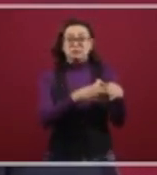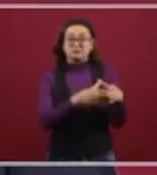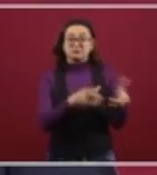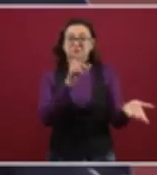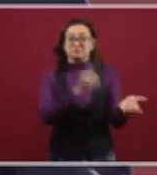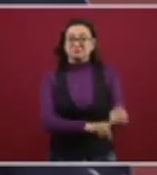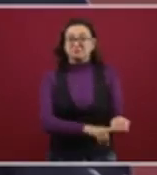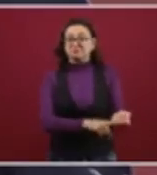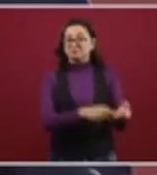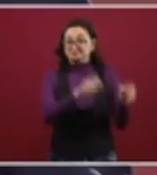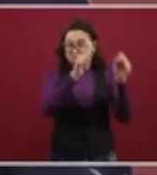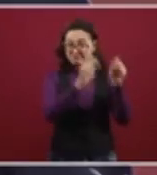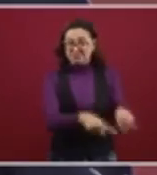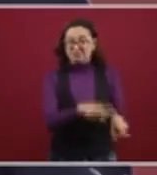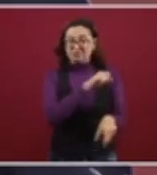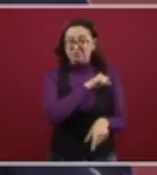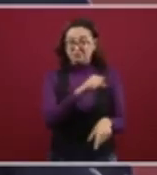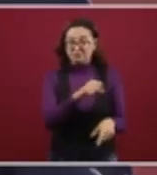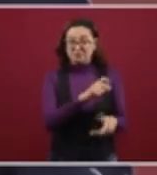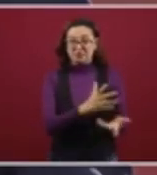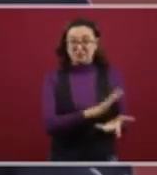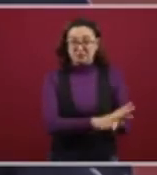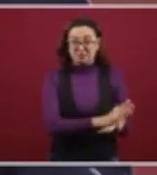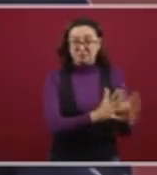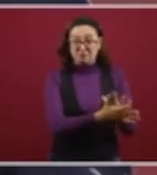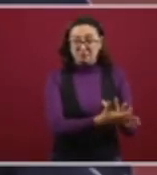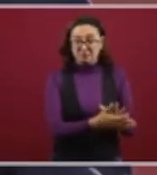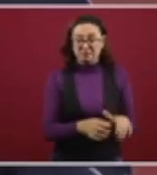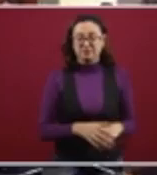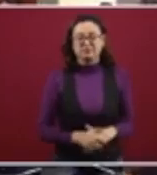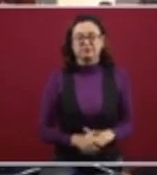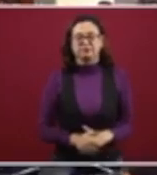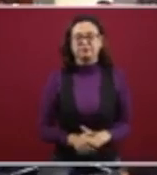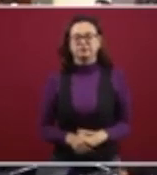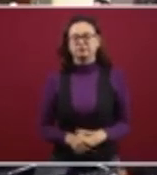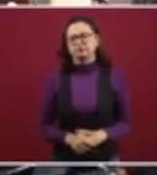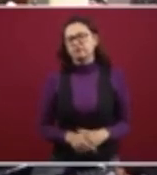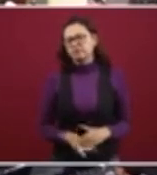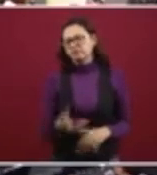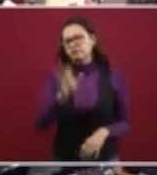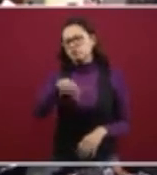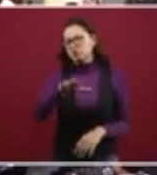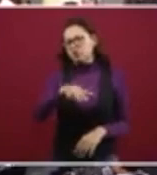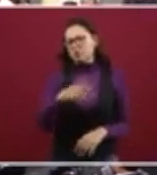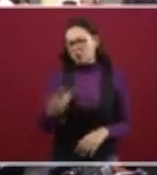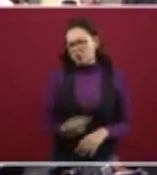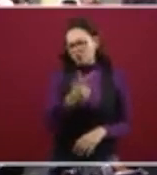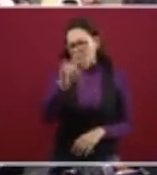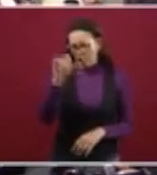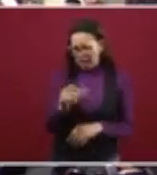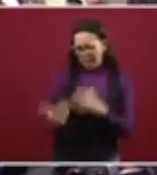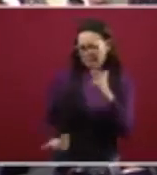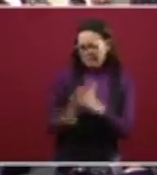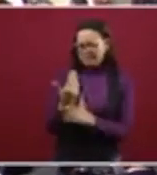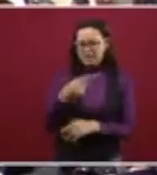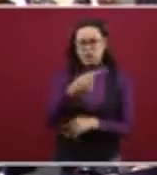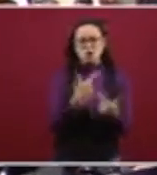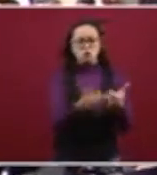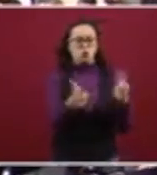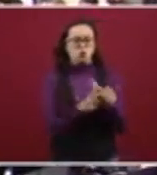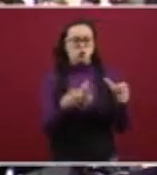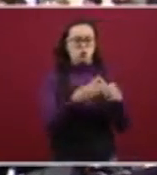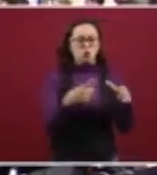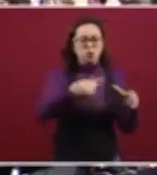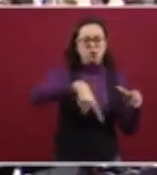cooptada. Justo eso le iba a preguntar, si le dieron hoy, el día de hoy, algún reporte en la reunión de seguridad sobre esta banda de secuestradores